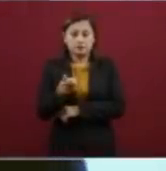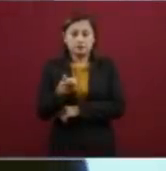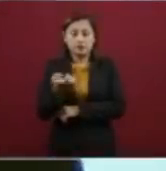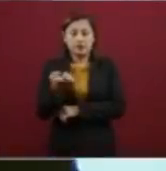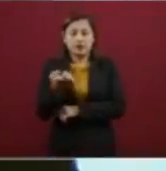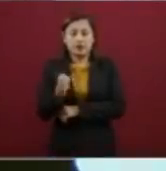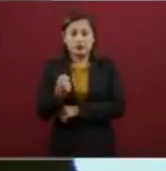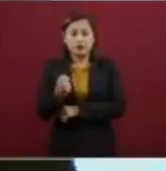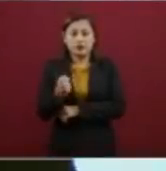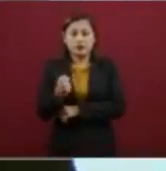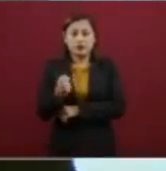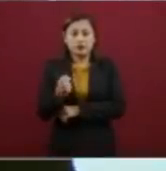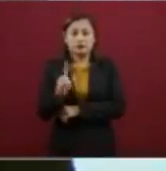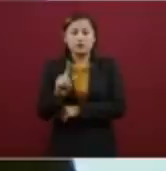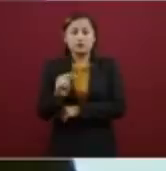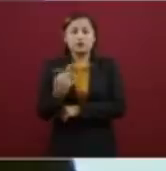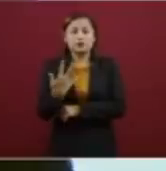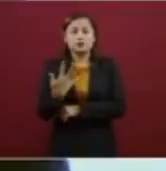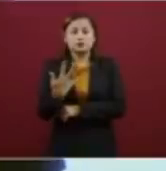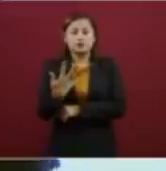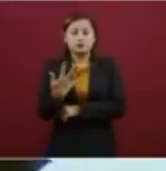Enero, 75.